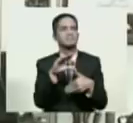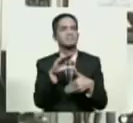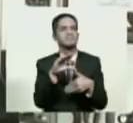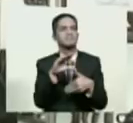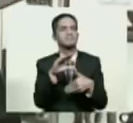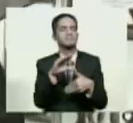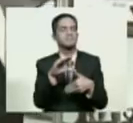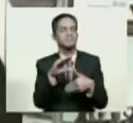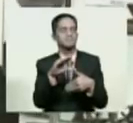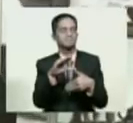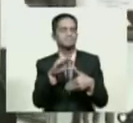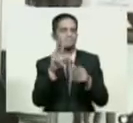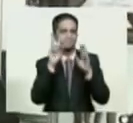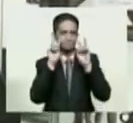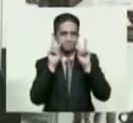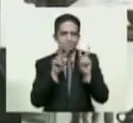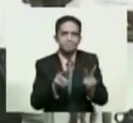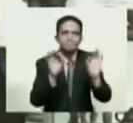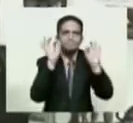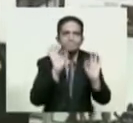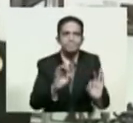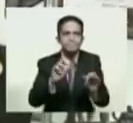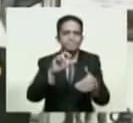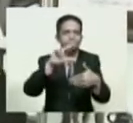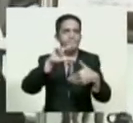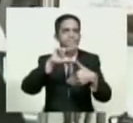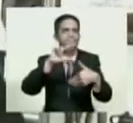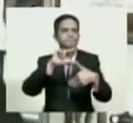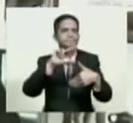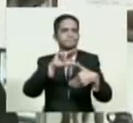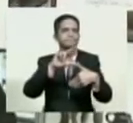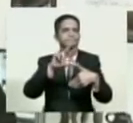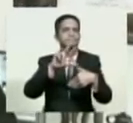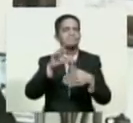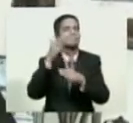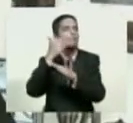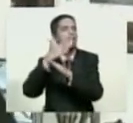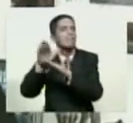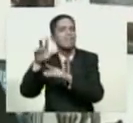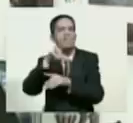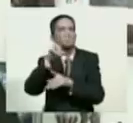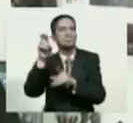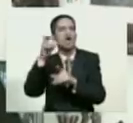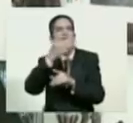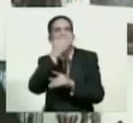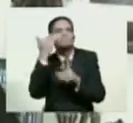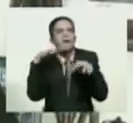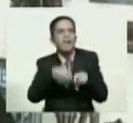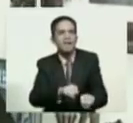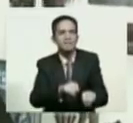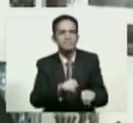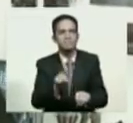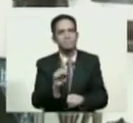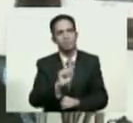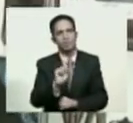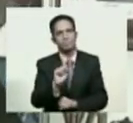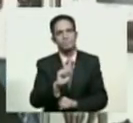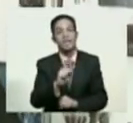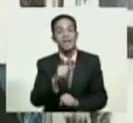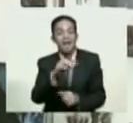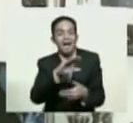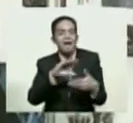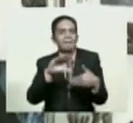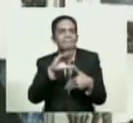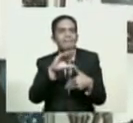América Latina, en la América no imperialista. Esa América se encuentra en sus